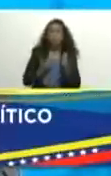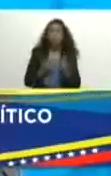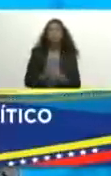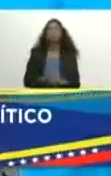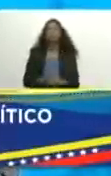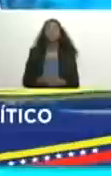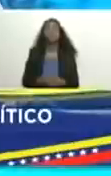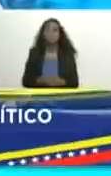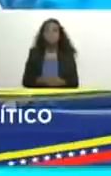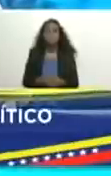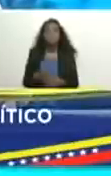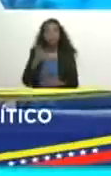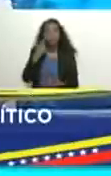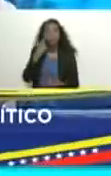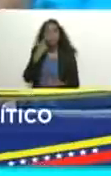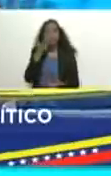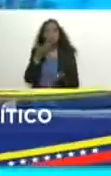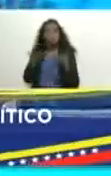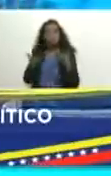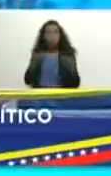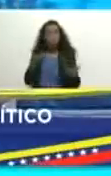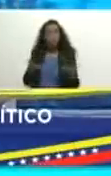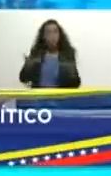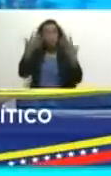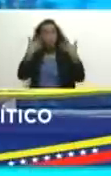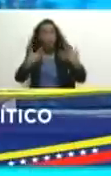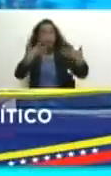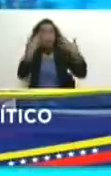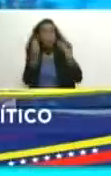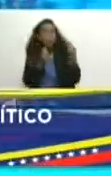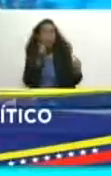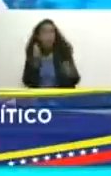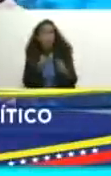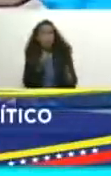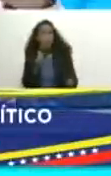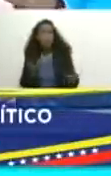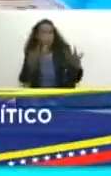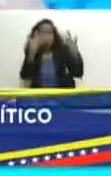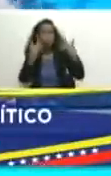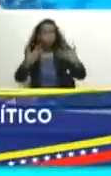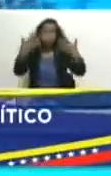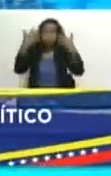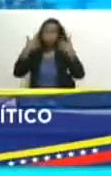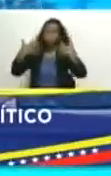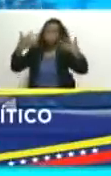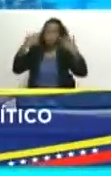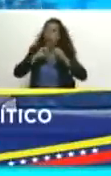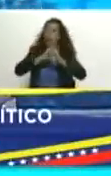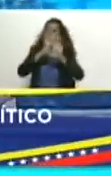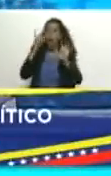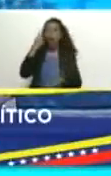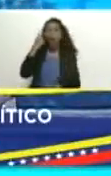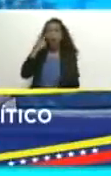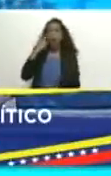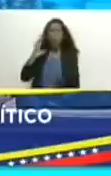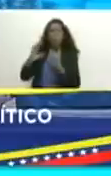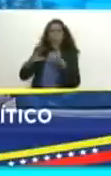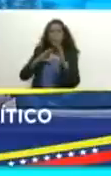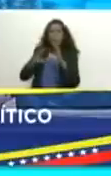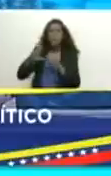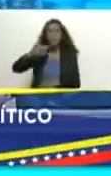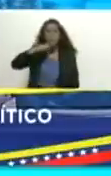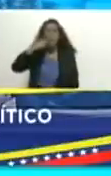y ha ayudado a medio orientarnos aquí. Viene del Medio Oriente muy claro, Jorge